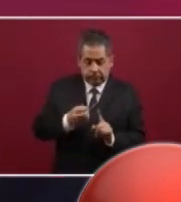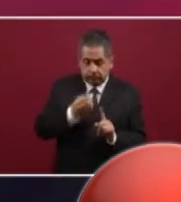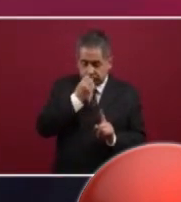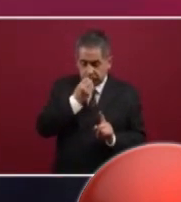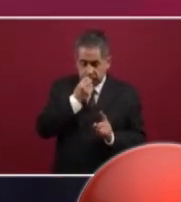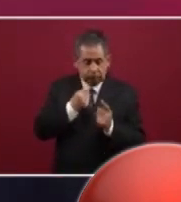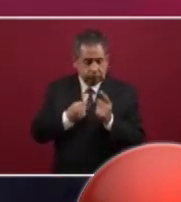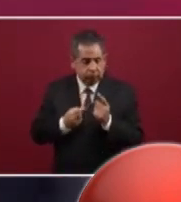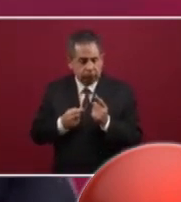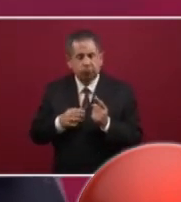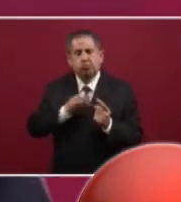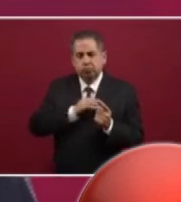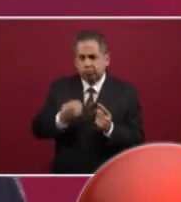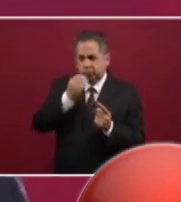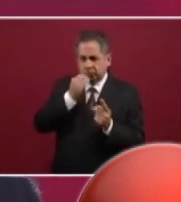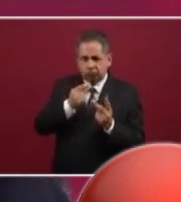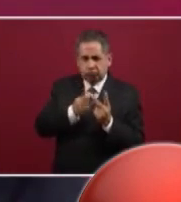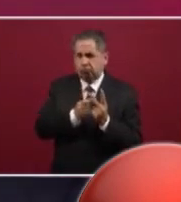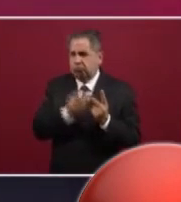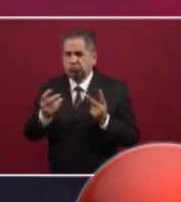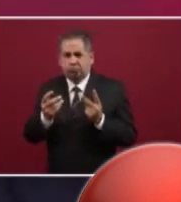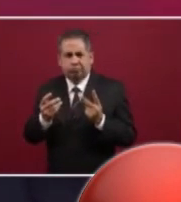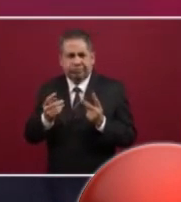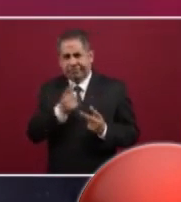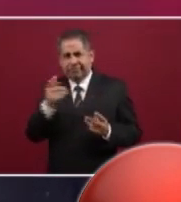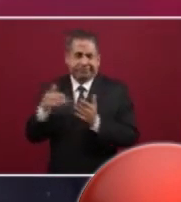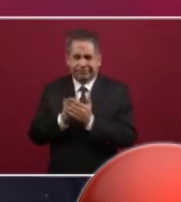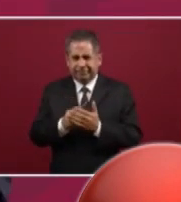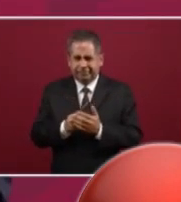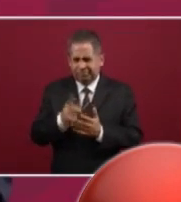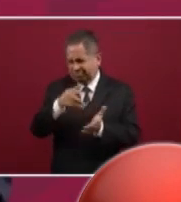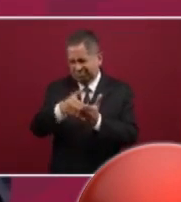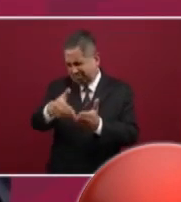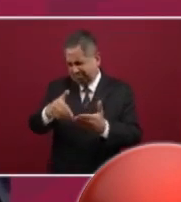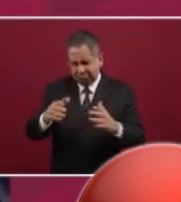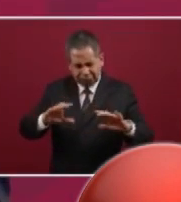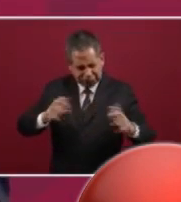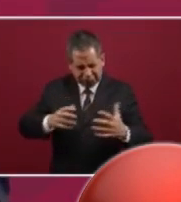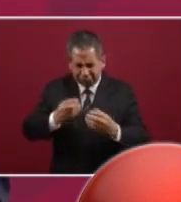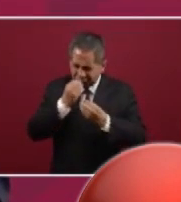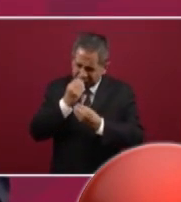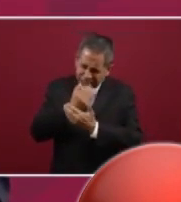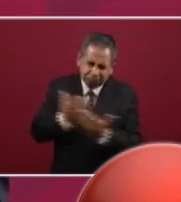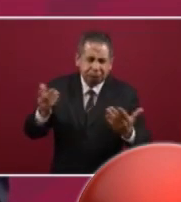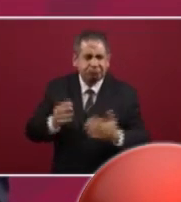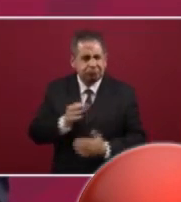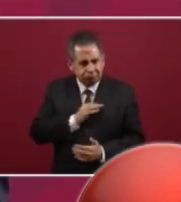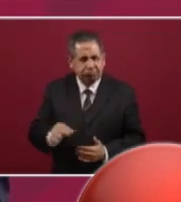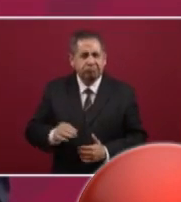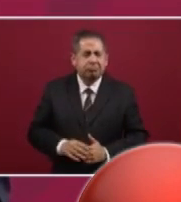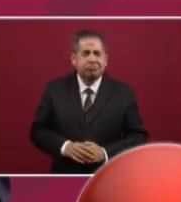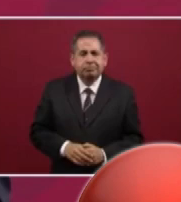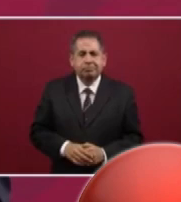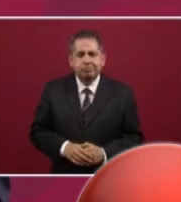de comer 100,000, 1,000,000 de seres humanos.